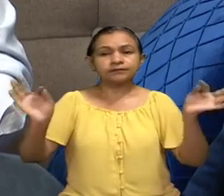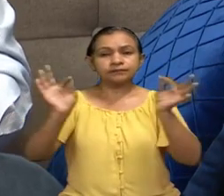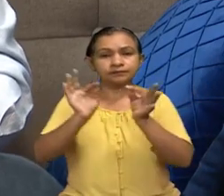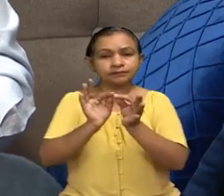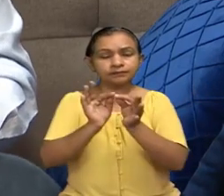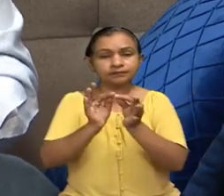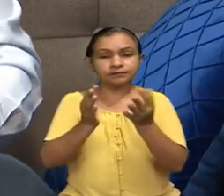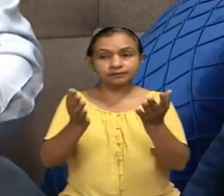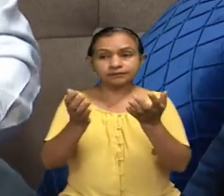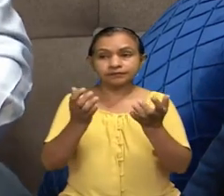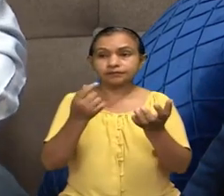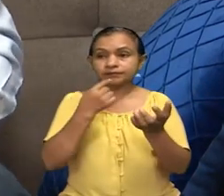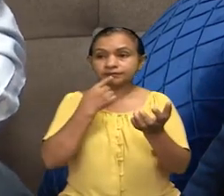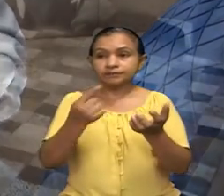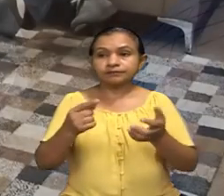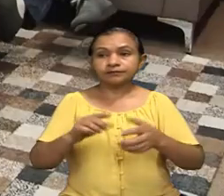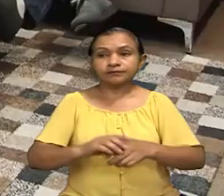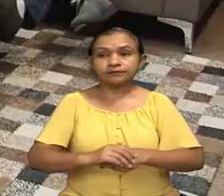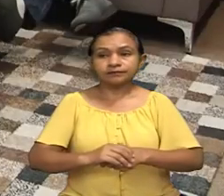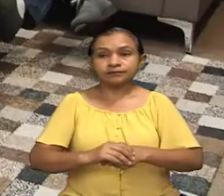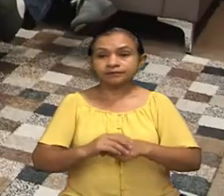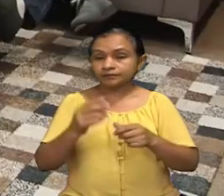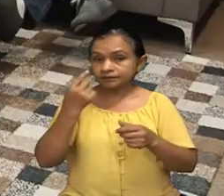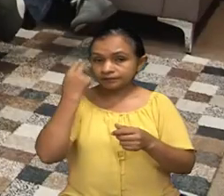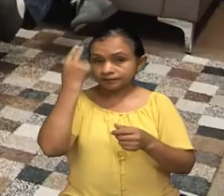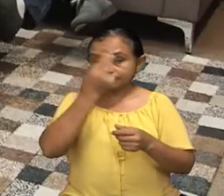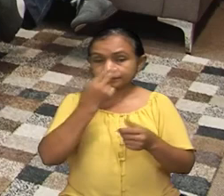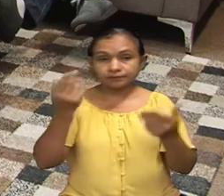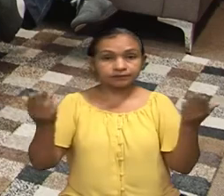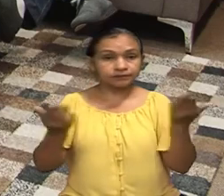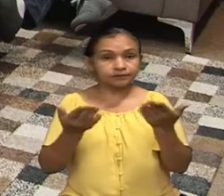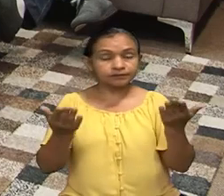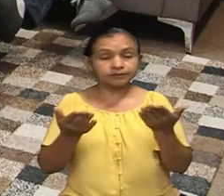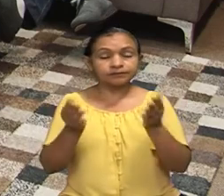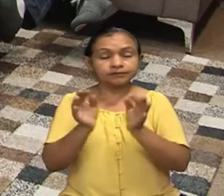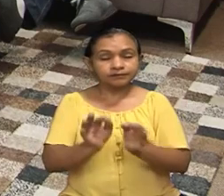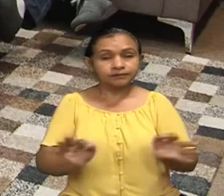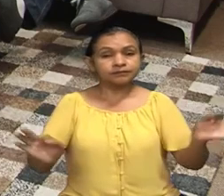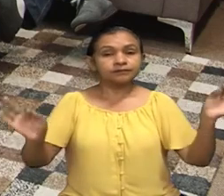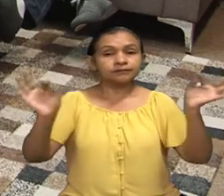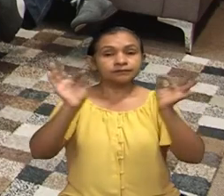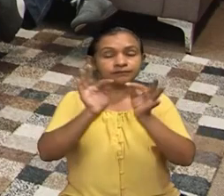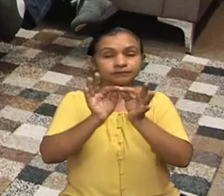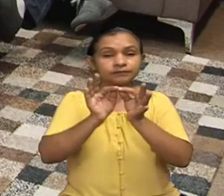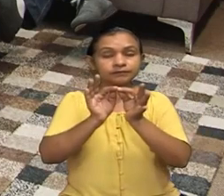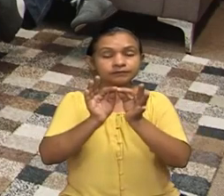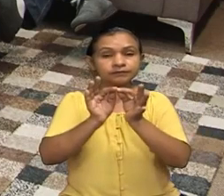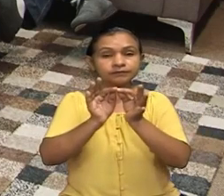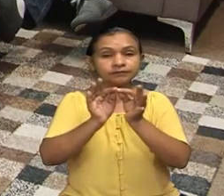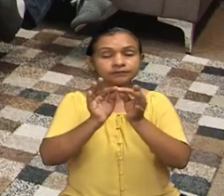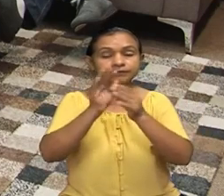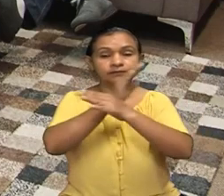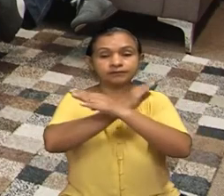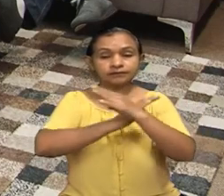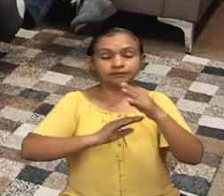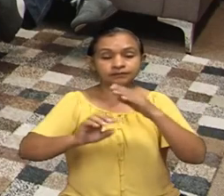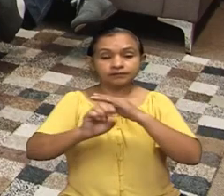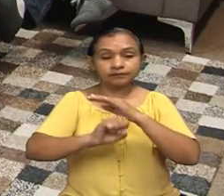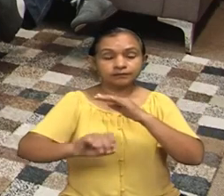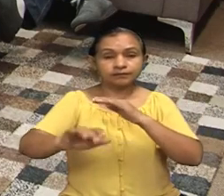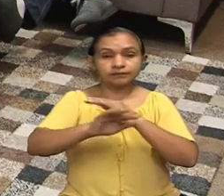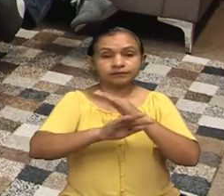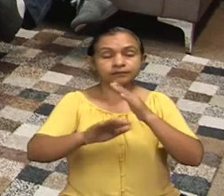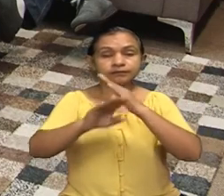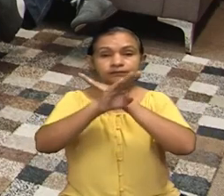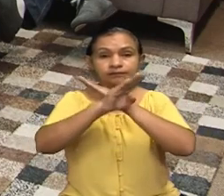no quisiera parecer una pregunta bastante obvia, pero ¿cuán importante es este factor para la paz social y para